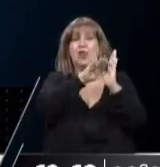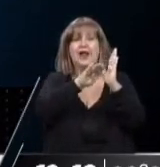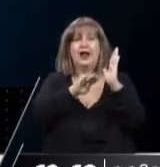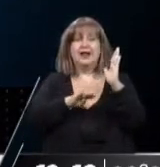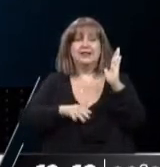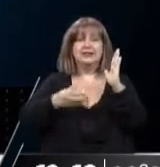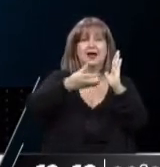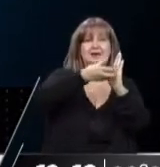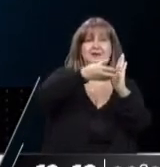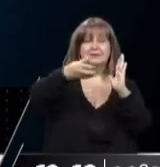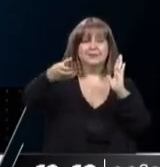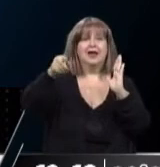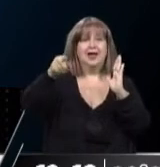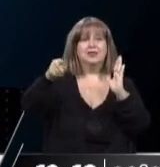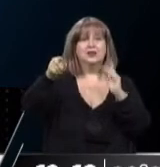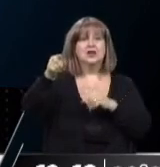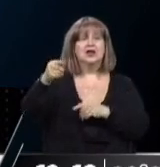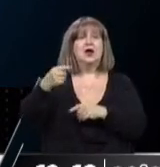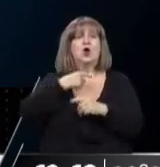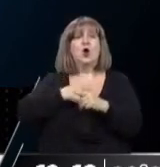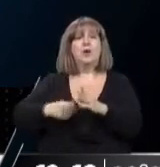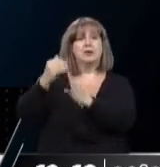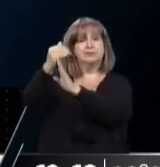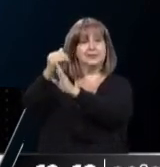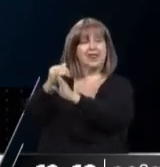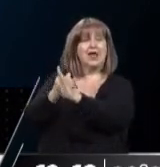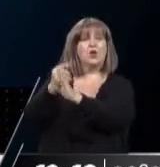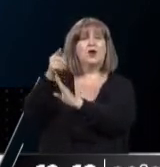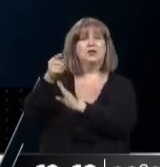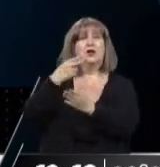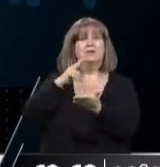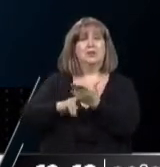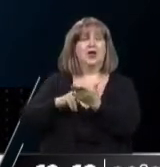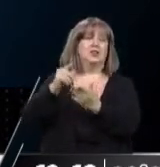de personal a través del portal empleo.